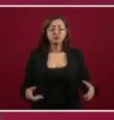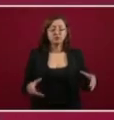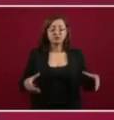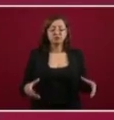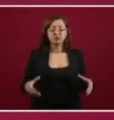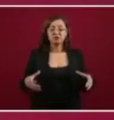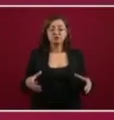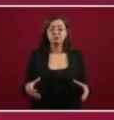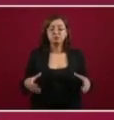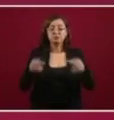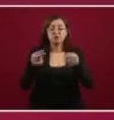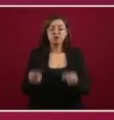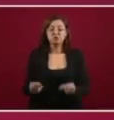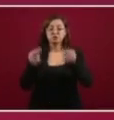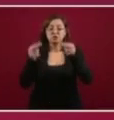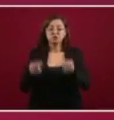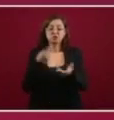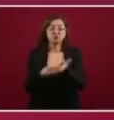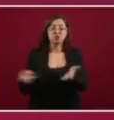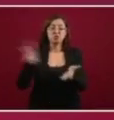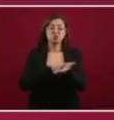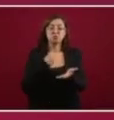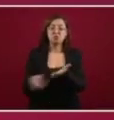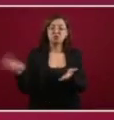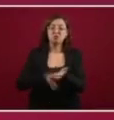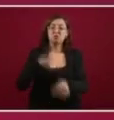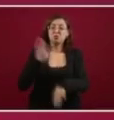venderle al gobierno con sobreprecio,